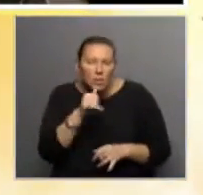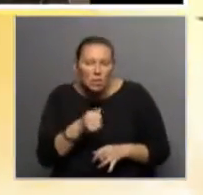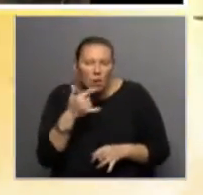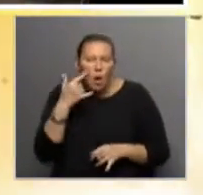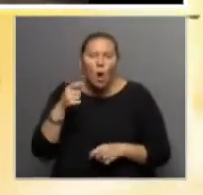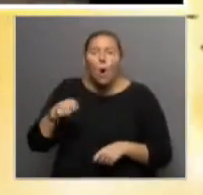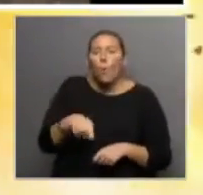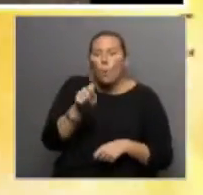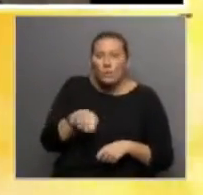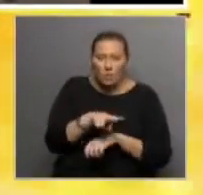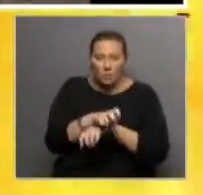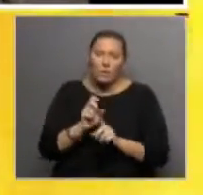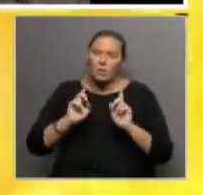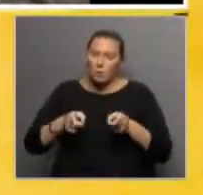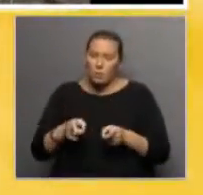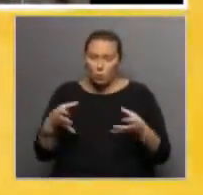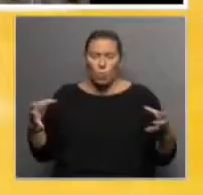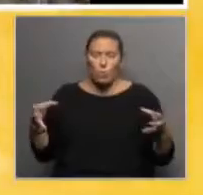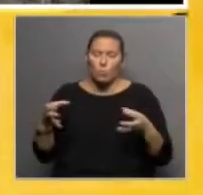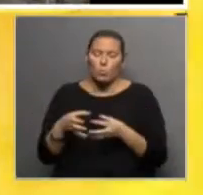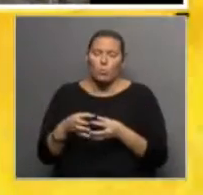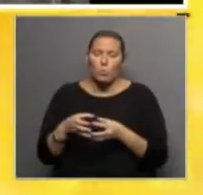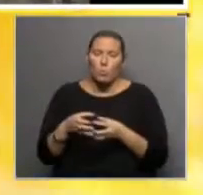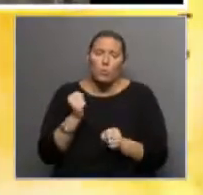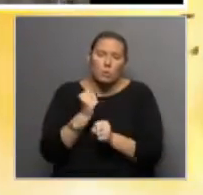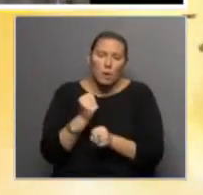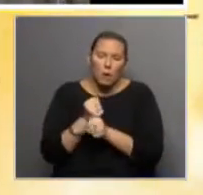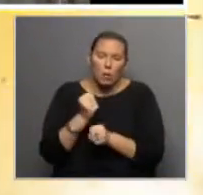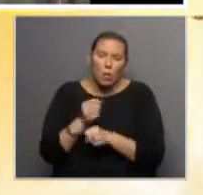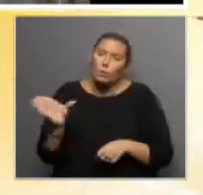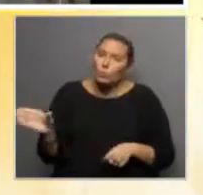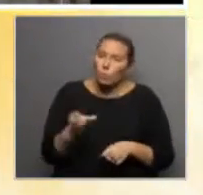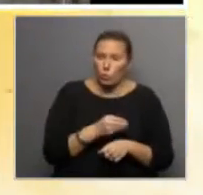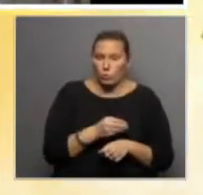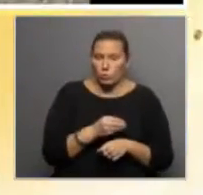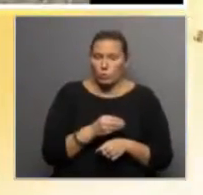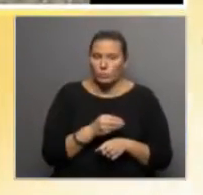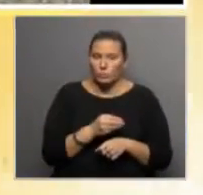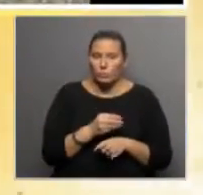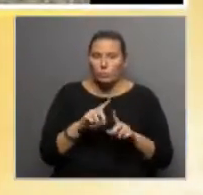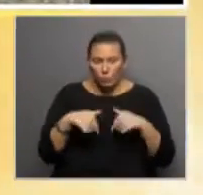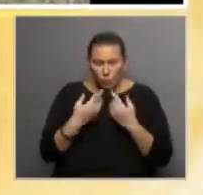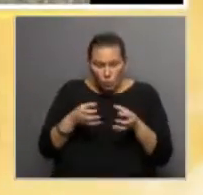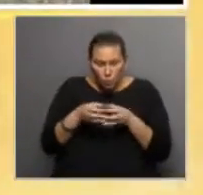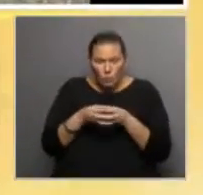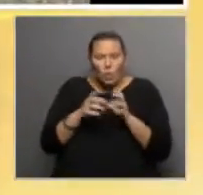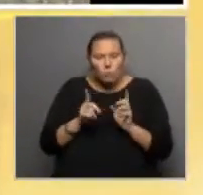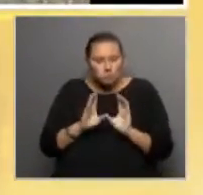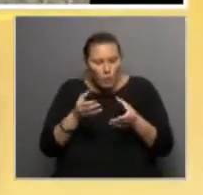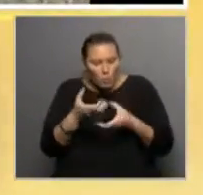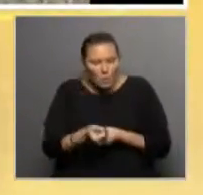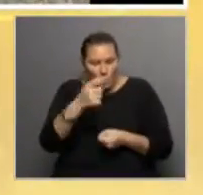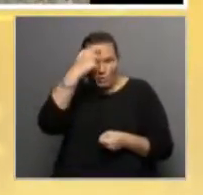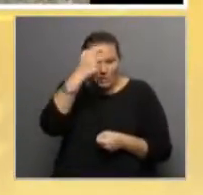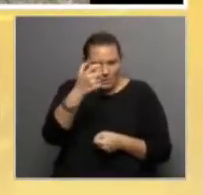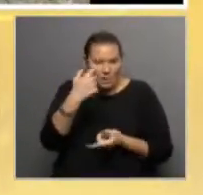de los jueces y los fiscales. Esta es una tarea colectiva que tiene muchos lados. Nosotros lo hacemos desde la ciencia,